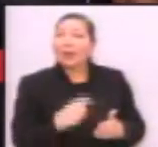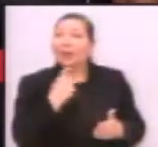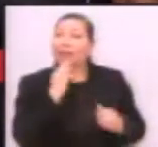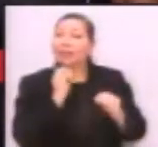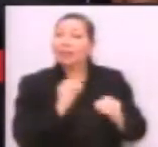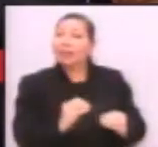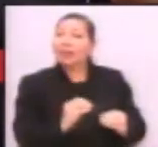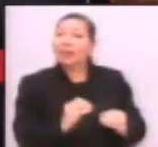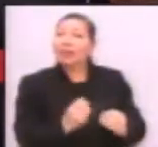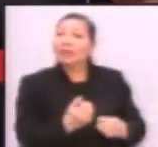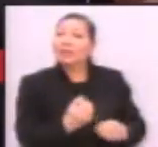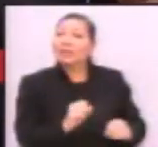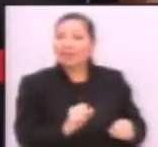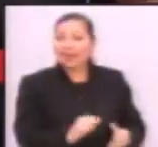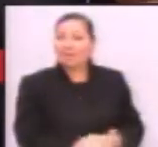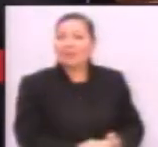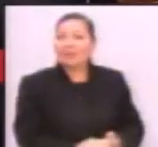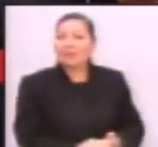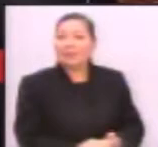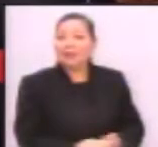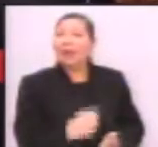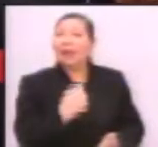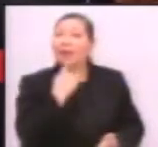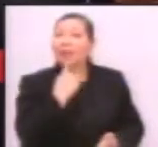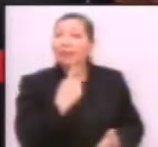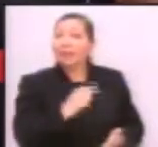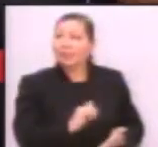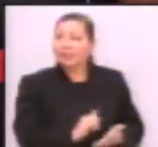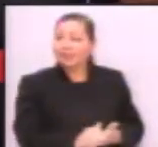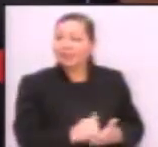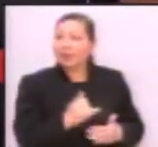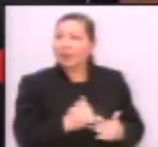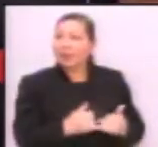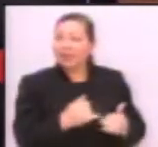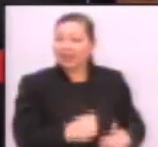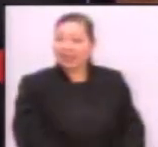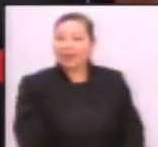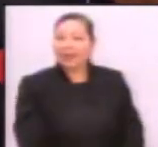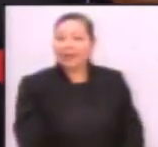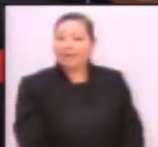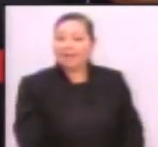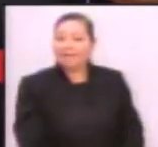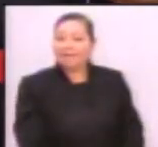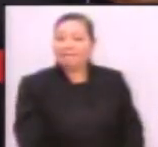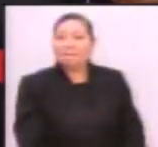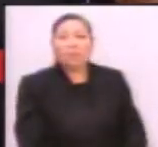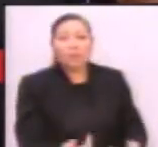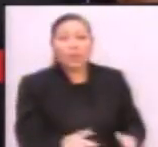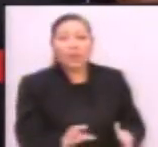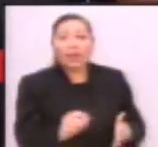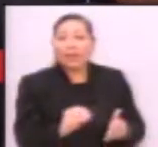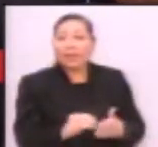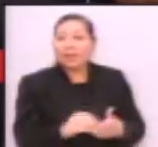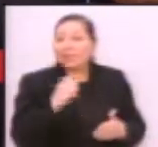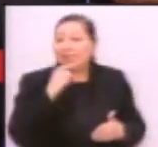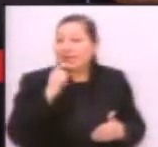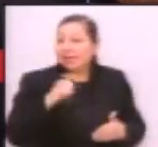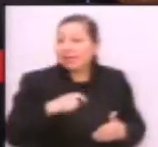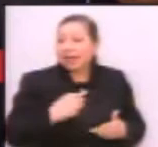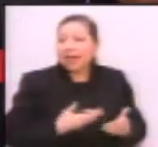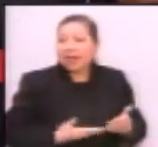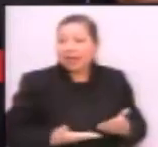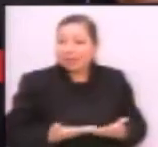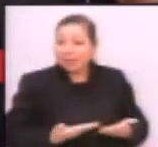se les da una tabla de salvación y se dice lo siguiente en el último párrafo. En los casos en que sea